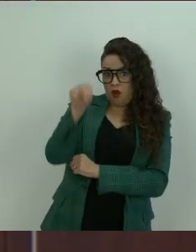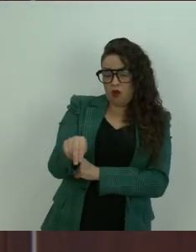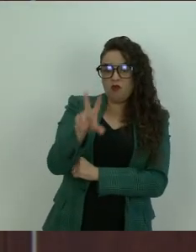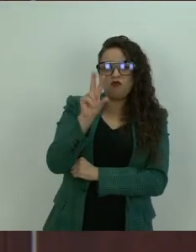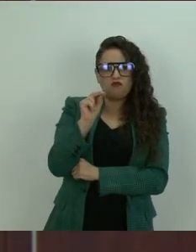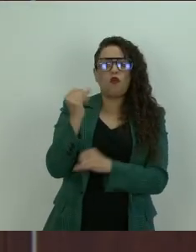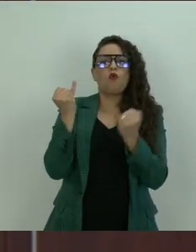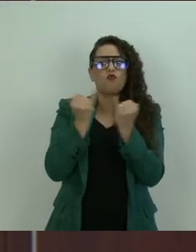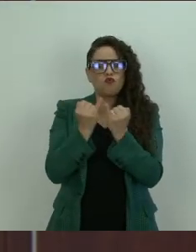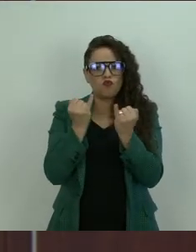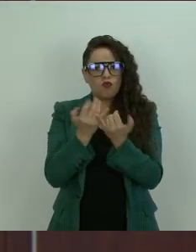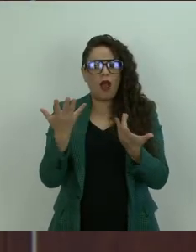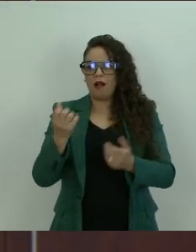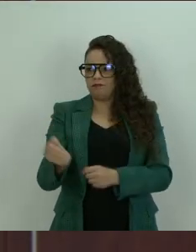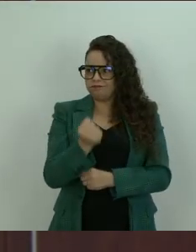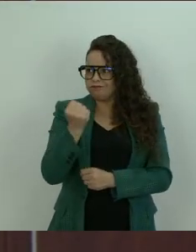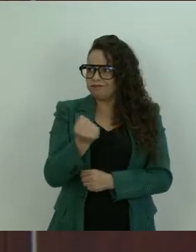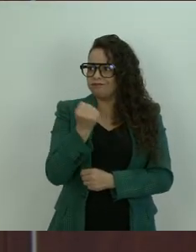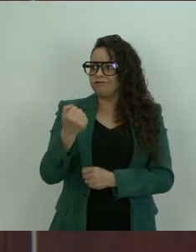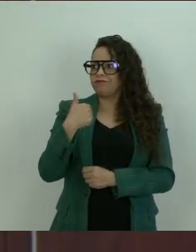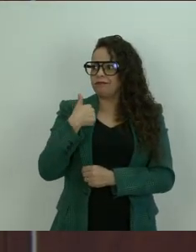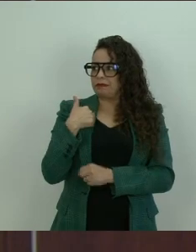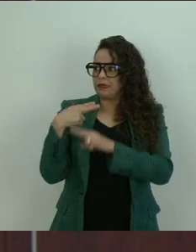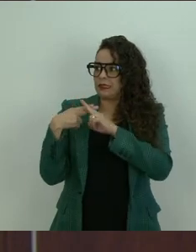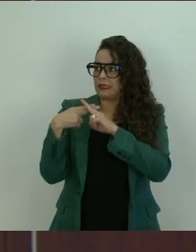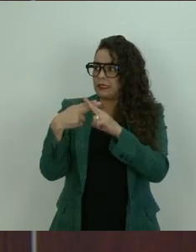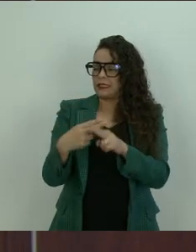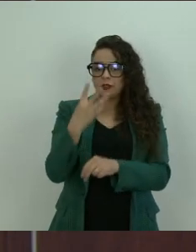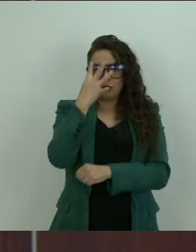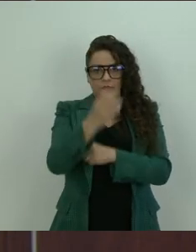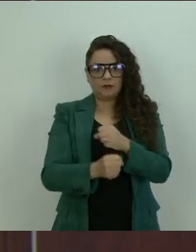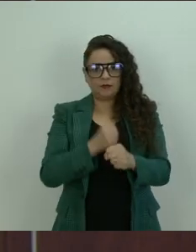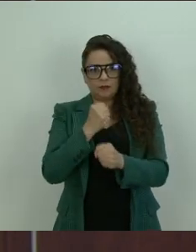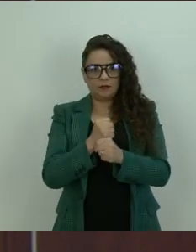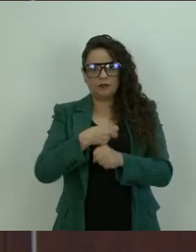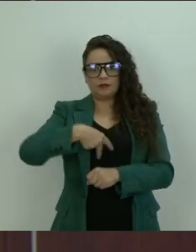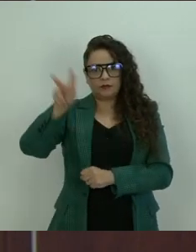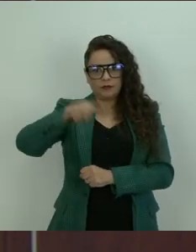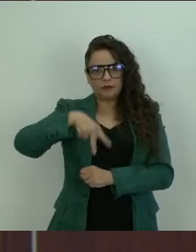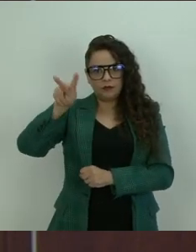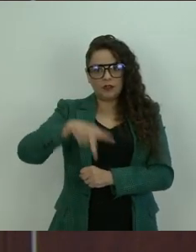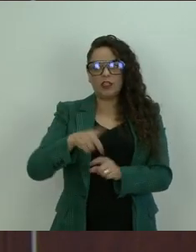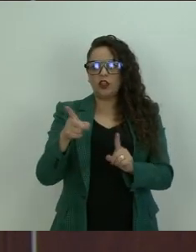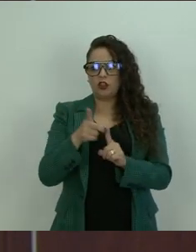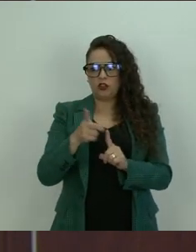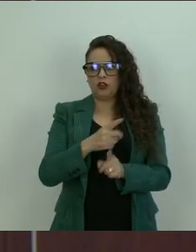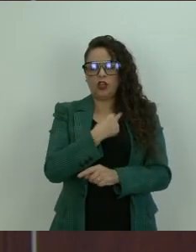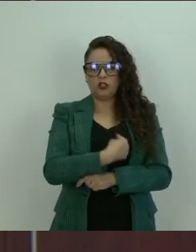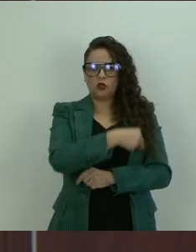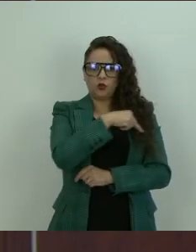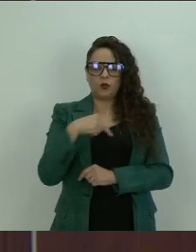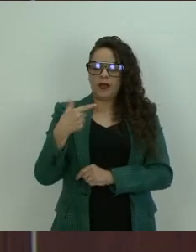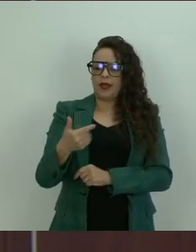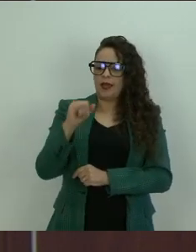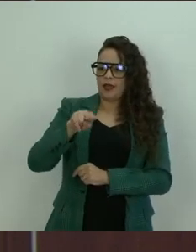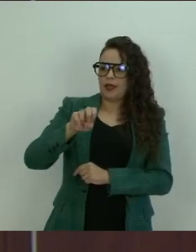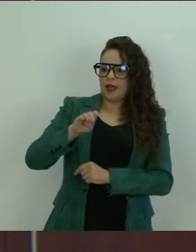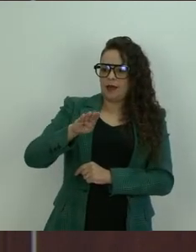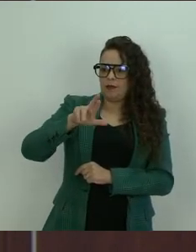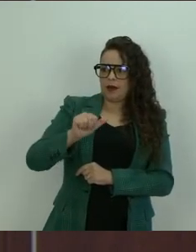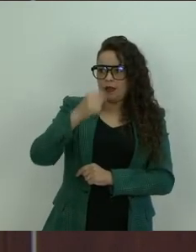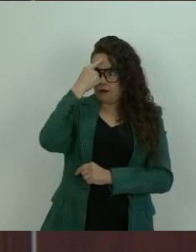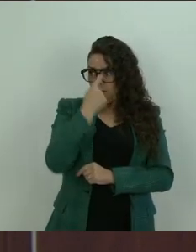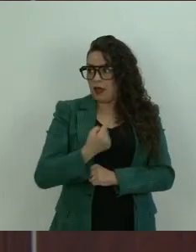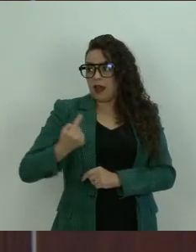haber tenido el privilegio de estar 4 años yendo a Ginebra, Suiza, a ver no